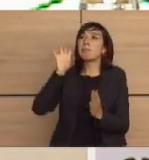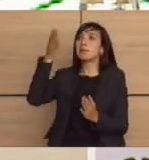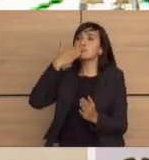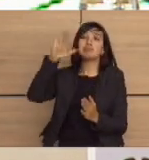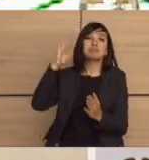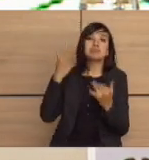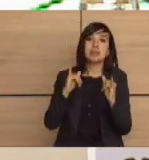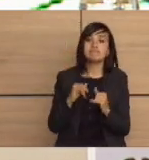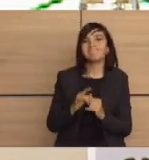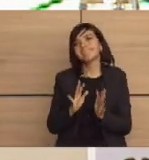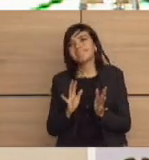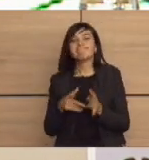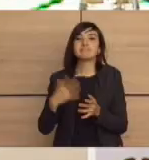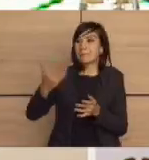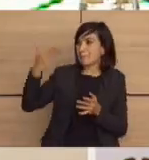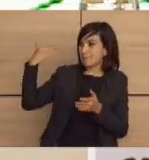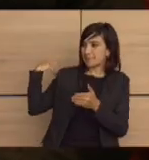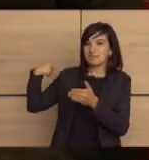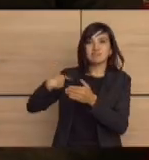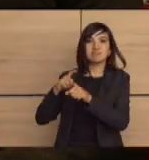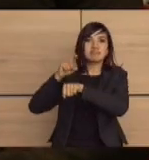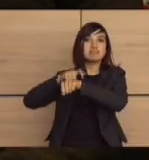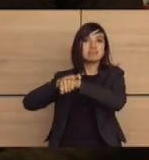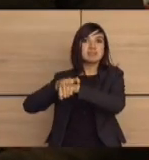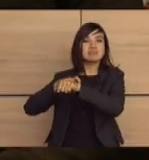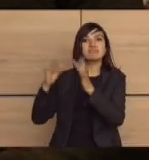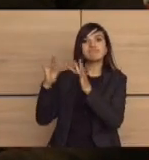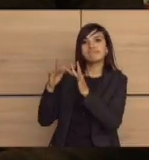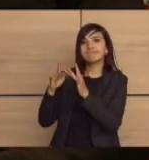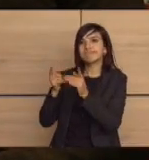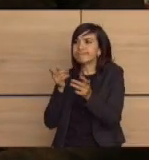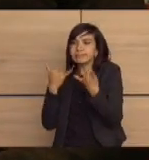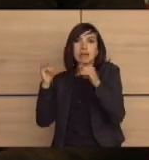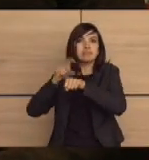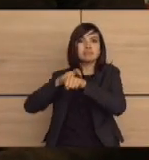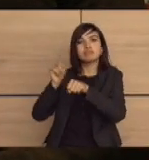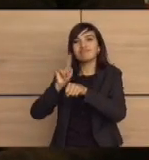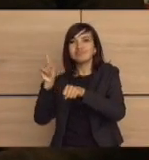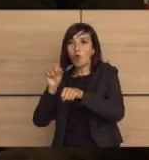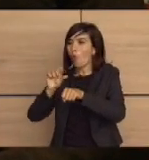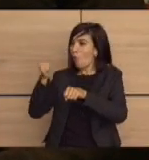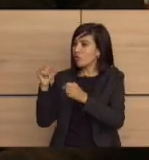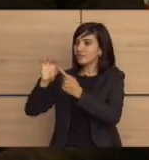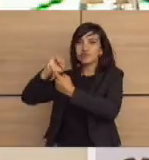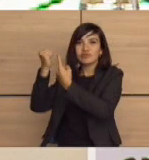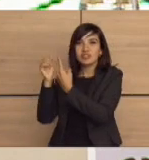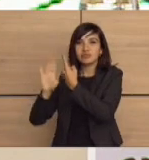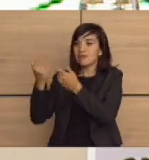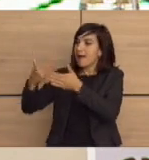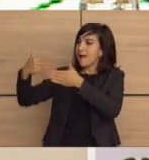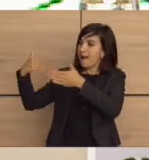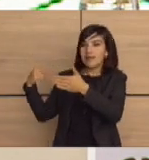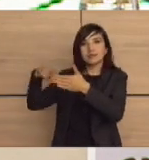está cronológicamente atrás de nosotros. El pasado son otras sociedades que tienen una particularidad que yo creo que es lo